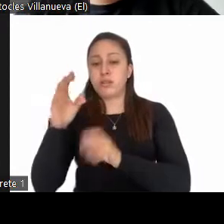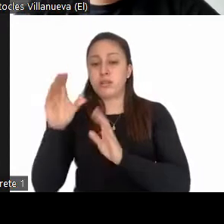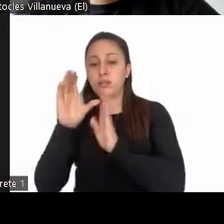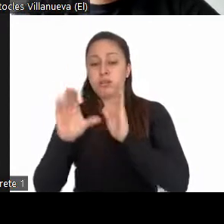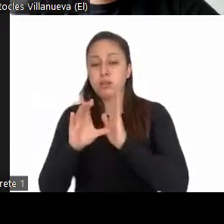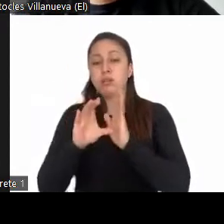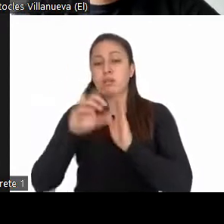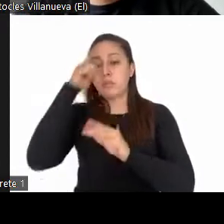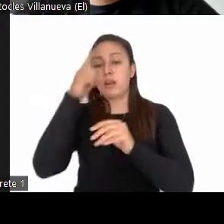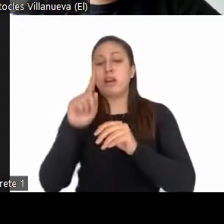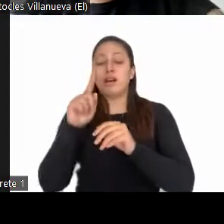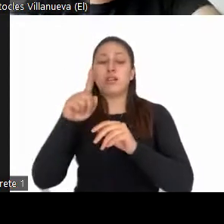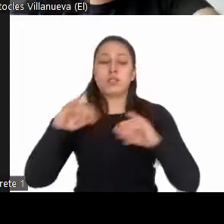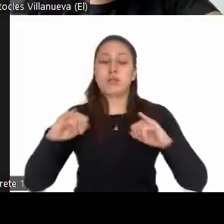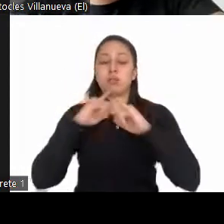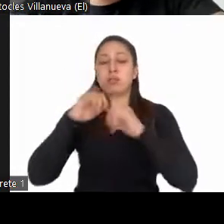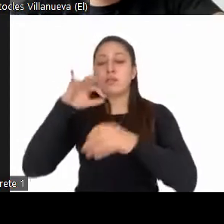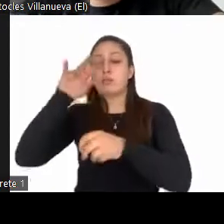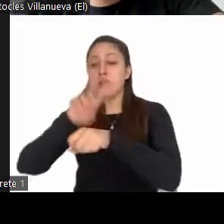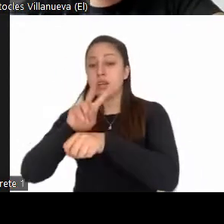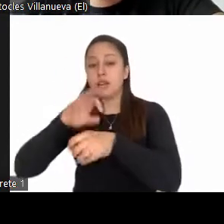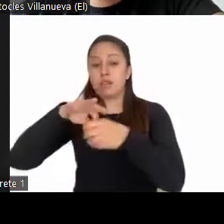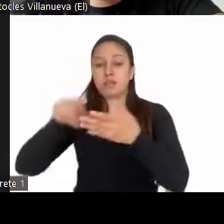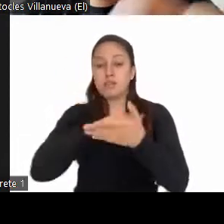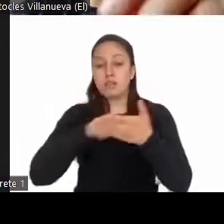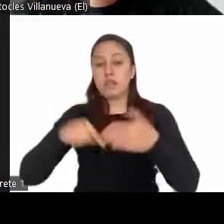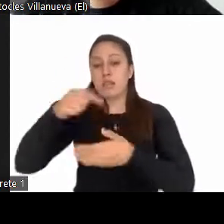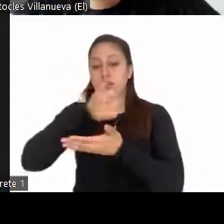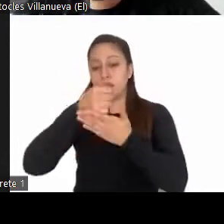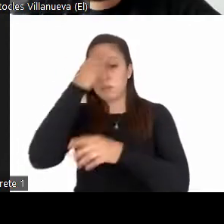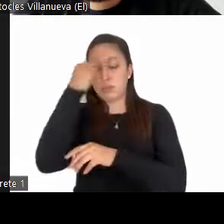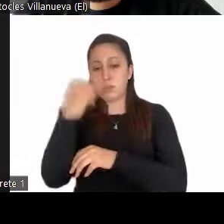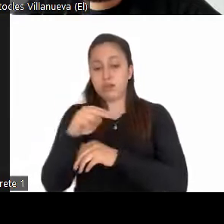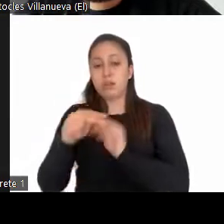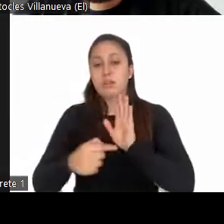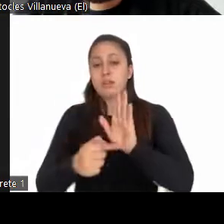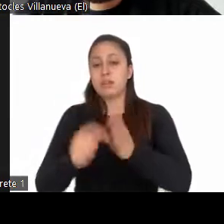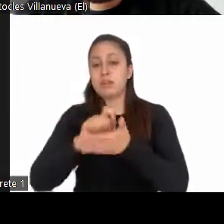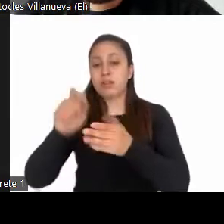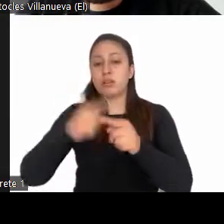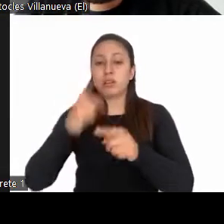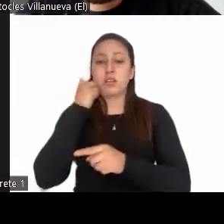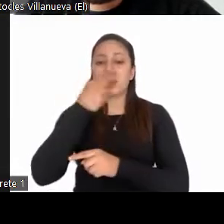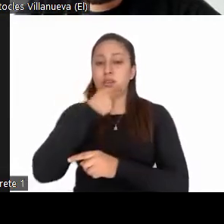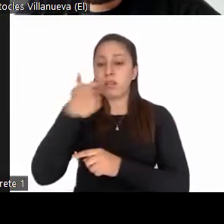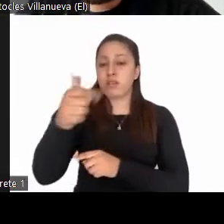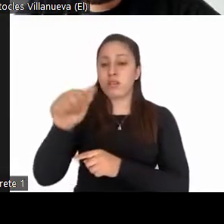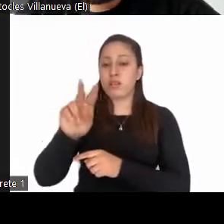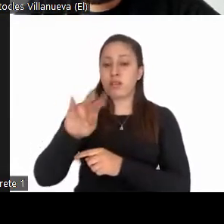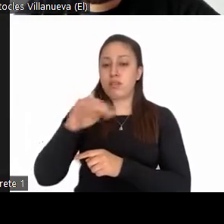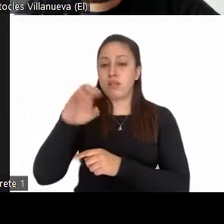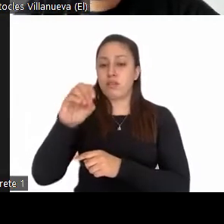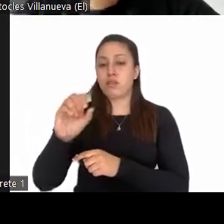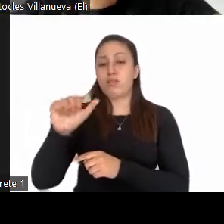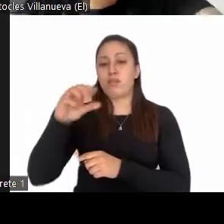Instituciones y Procedimientos Electorales de la Ciudad de México, que presentó el diputado Jorge Gaviño Ambriz.